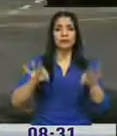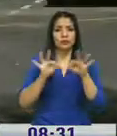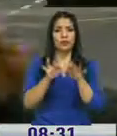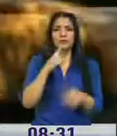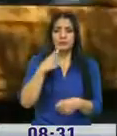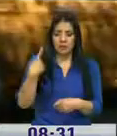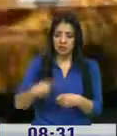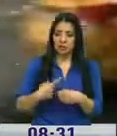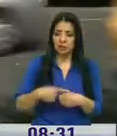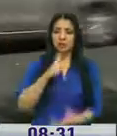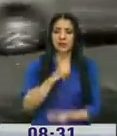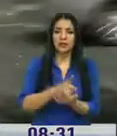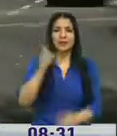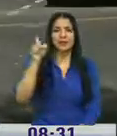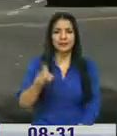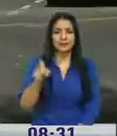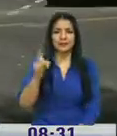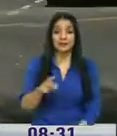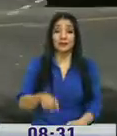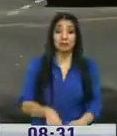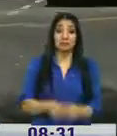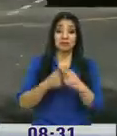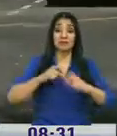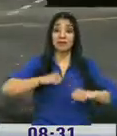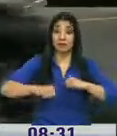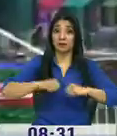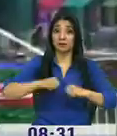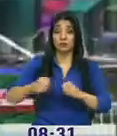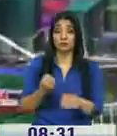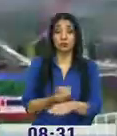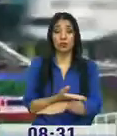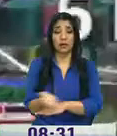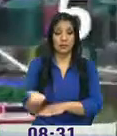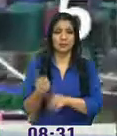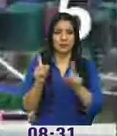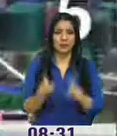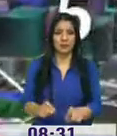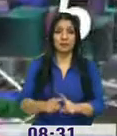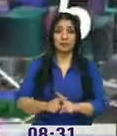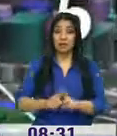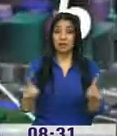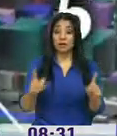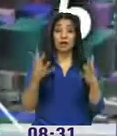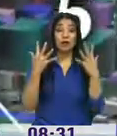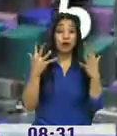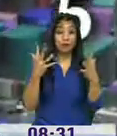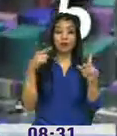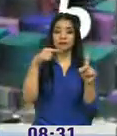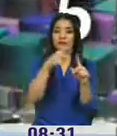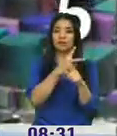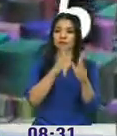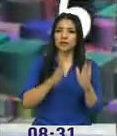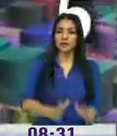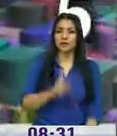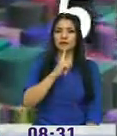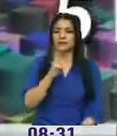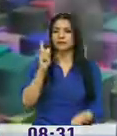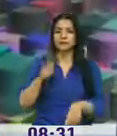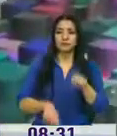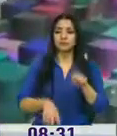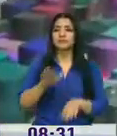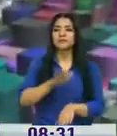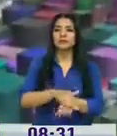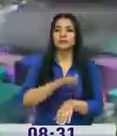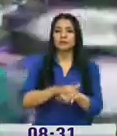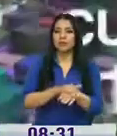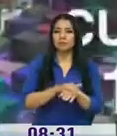fundamental que debió hacerlo del inicio de la gestión, que sí lo recomendamos. Sin embargo, esta obra, refiere el edil Sergio Garnica, no se podría realizar por ciertas